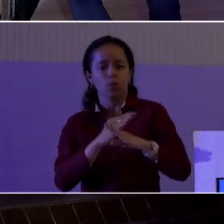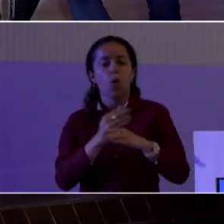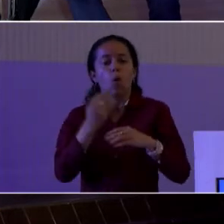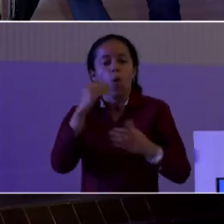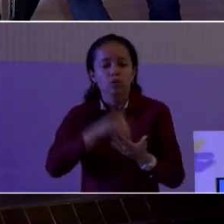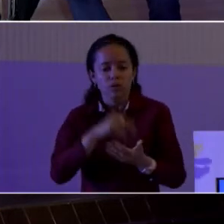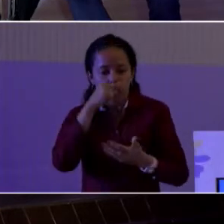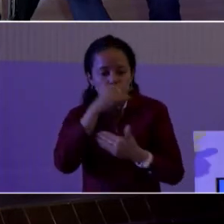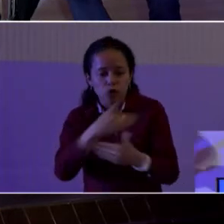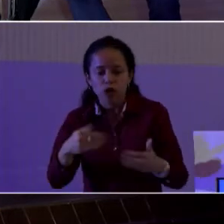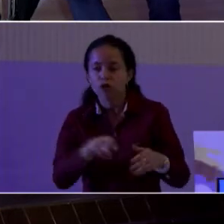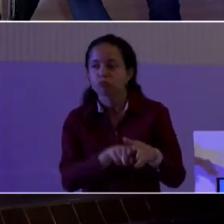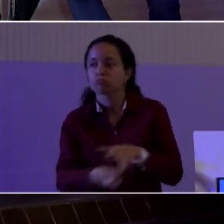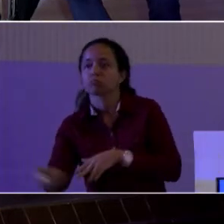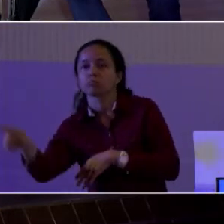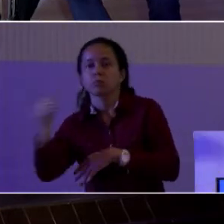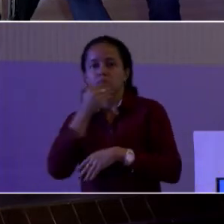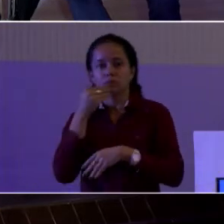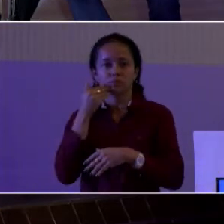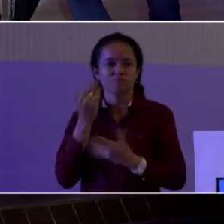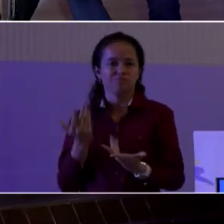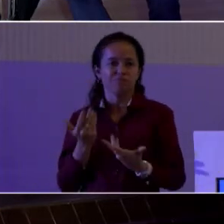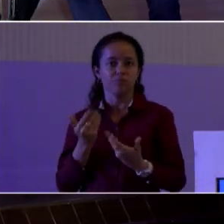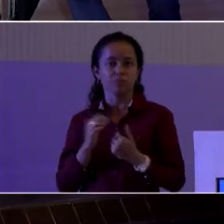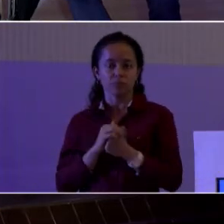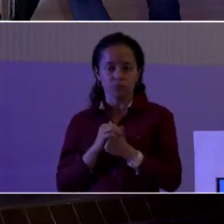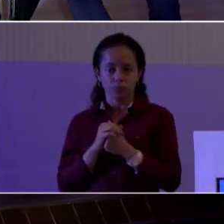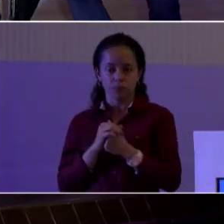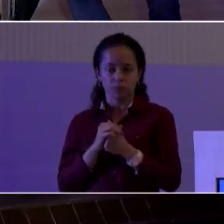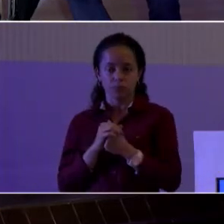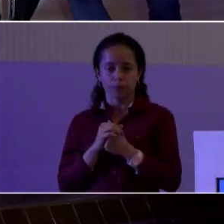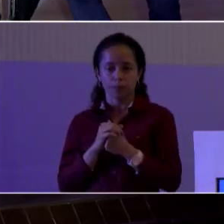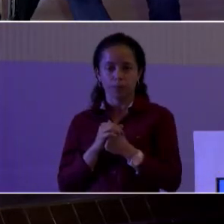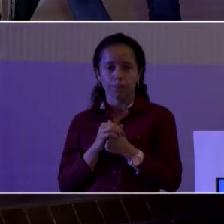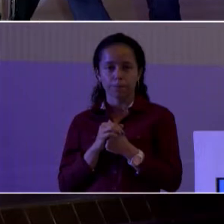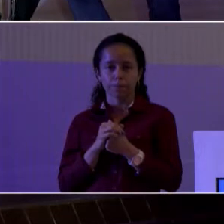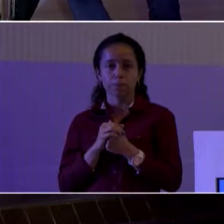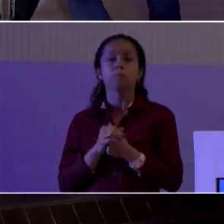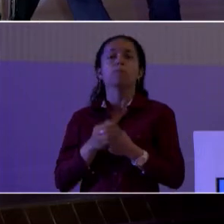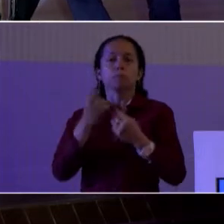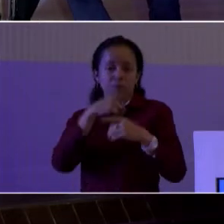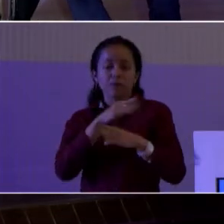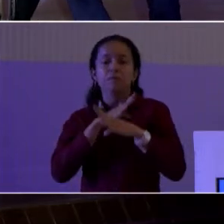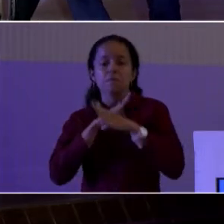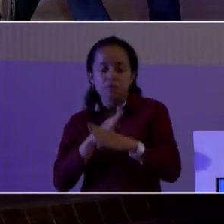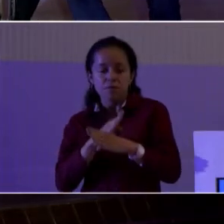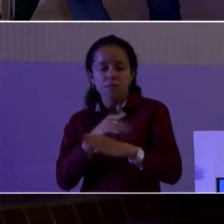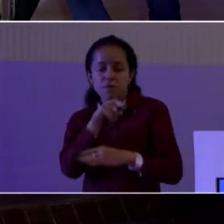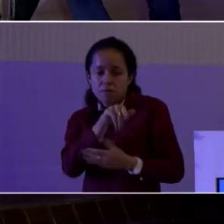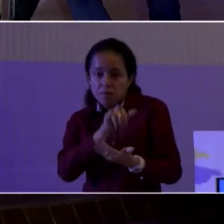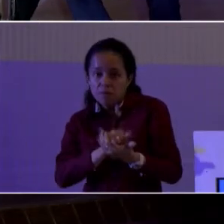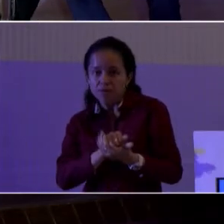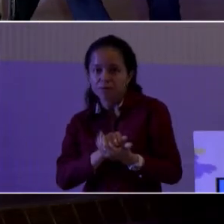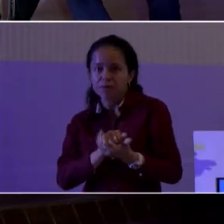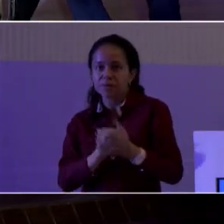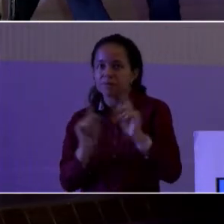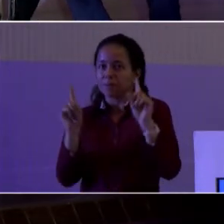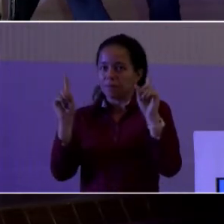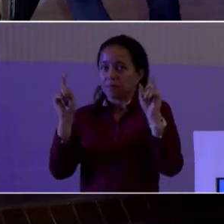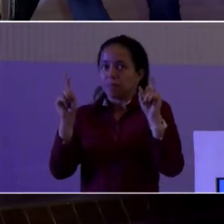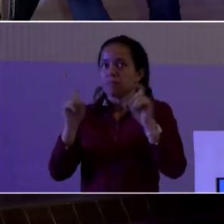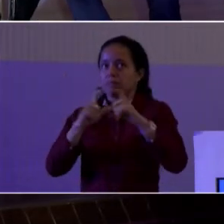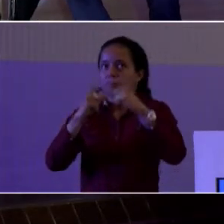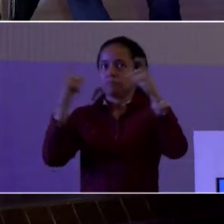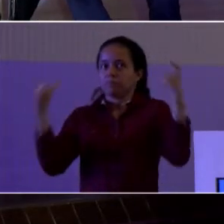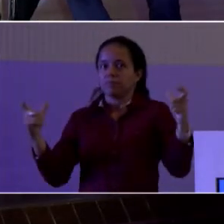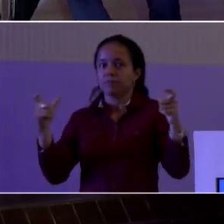reclutamiento, porque encuentran que allá hay un nicho de trabajo bien interesante. El tema de prevención es un tema, digamos, gigantesco a